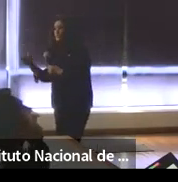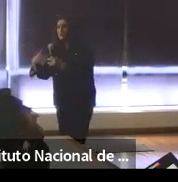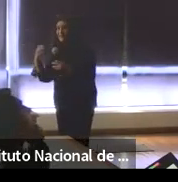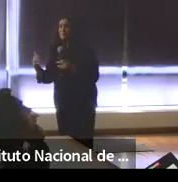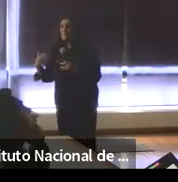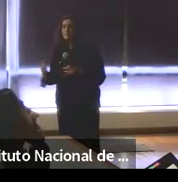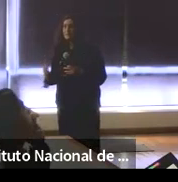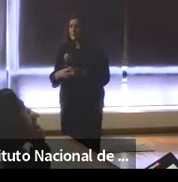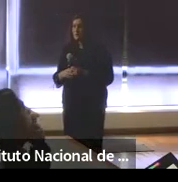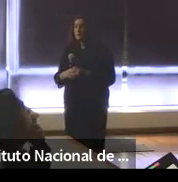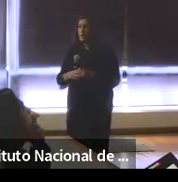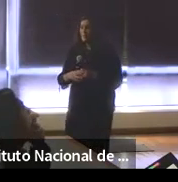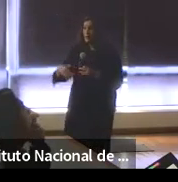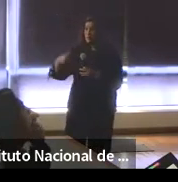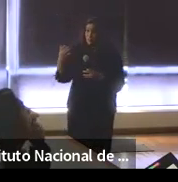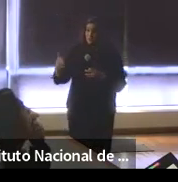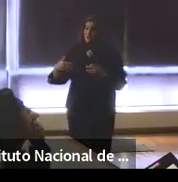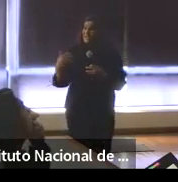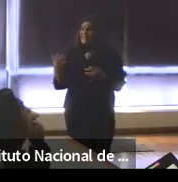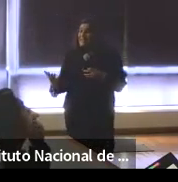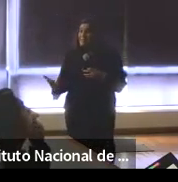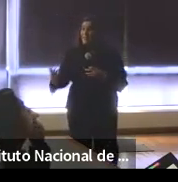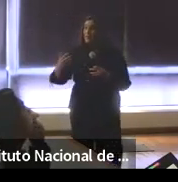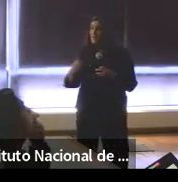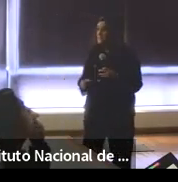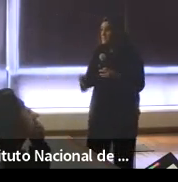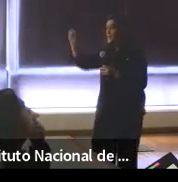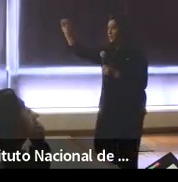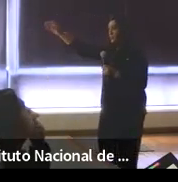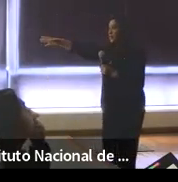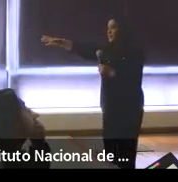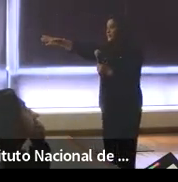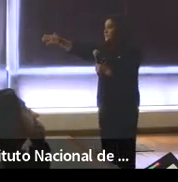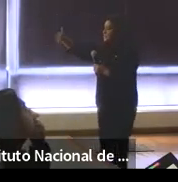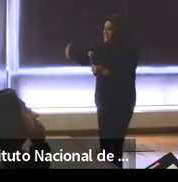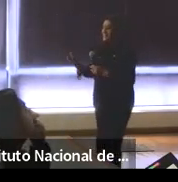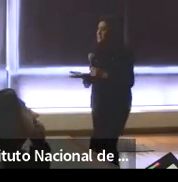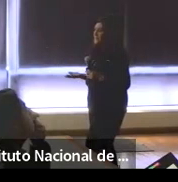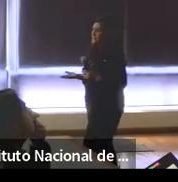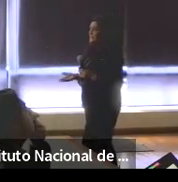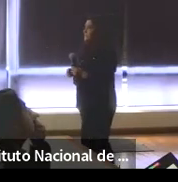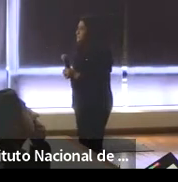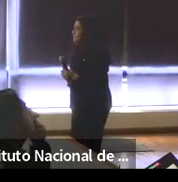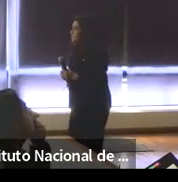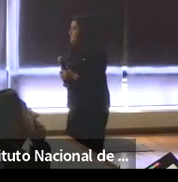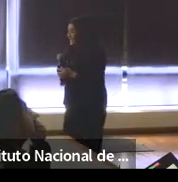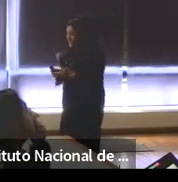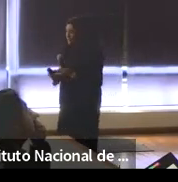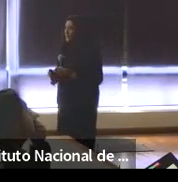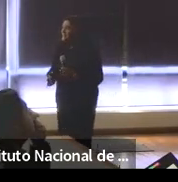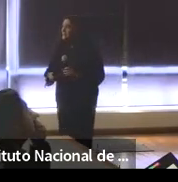los procesos administrativos para los procesos que llevan a la organización a cumplir el objetivo tiene que ser a partir de eso